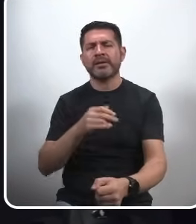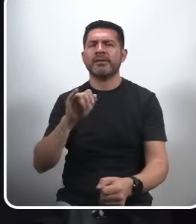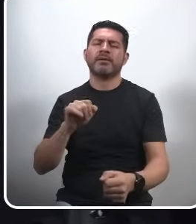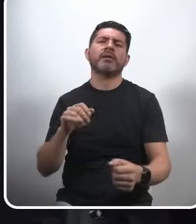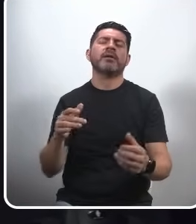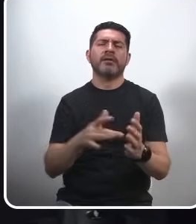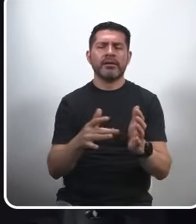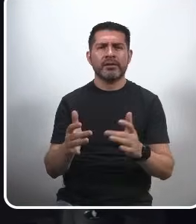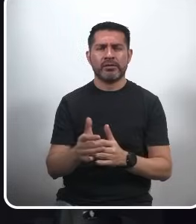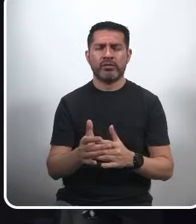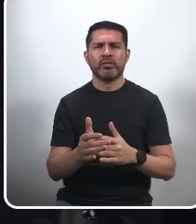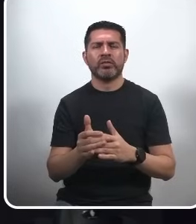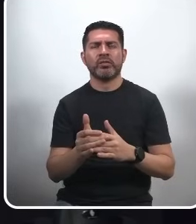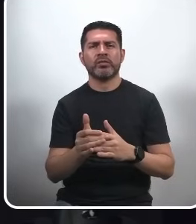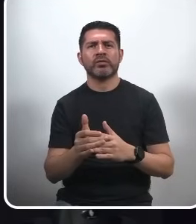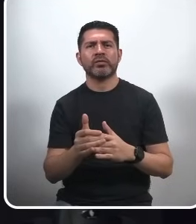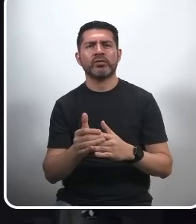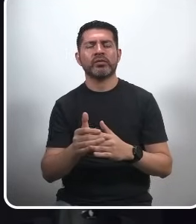te trata a ti?